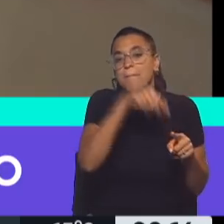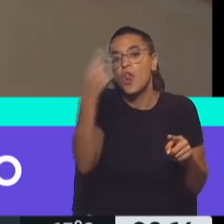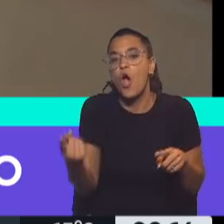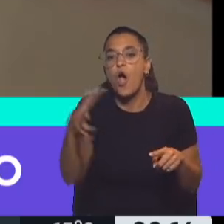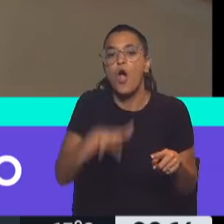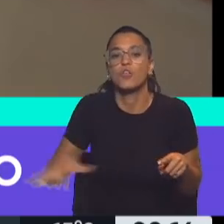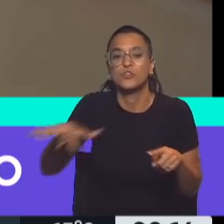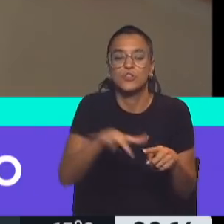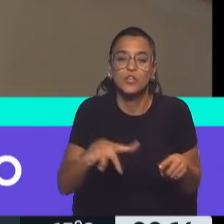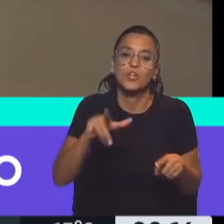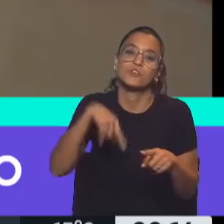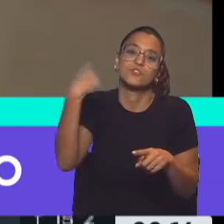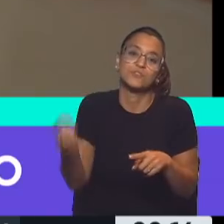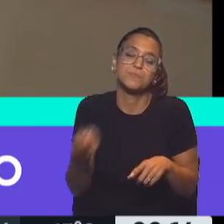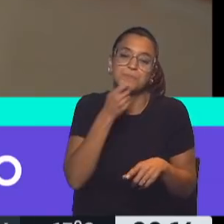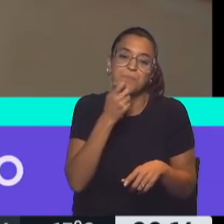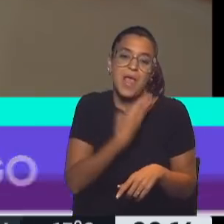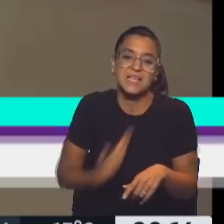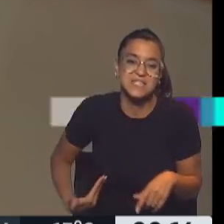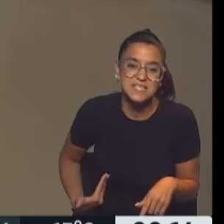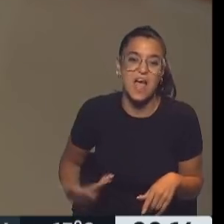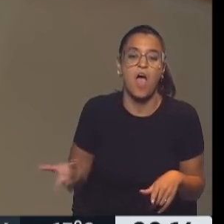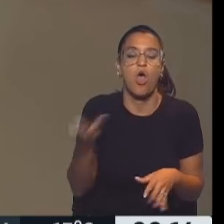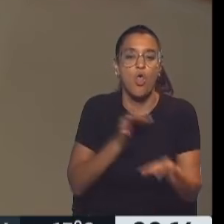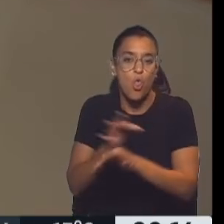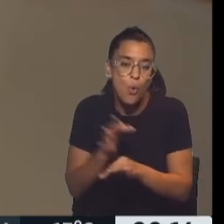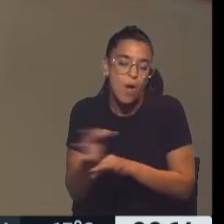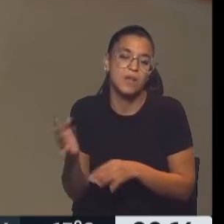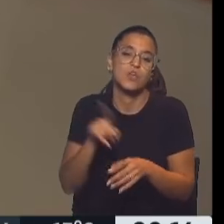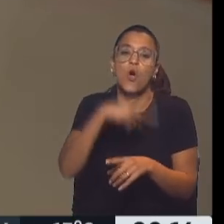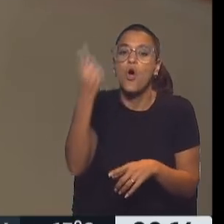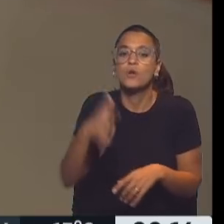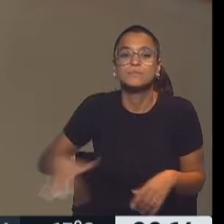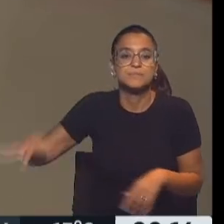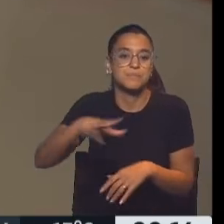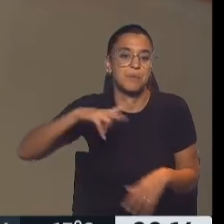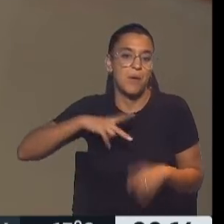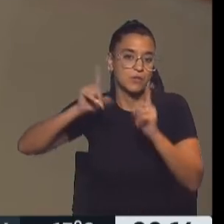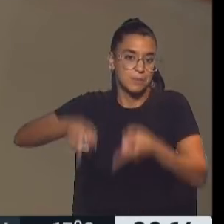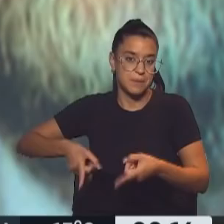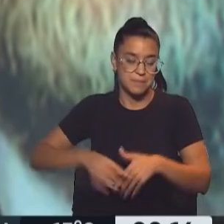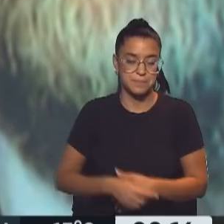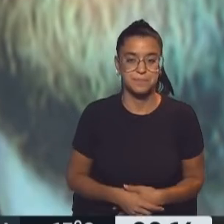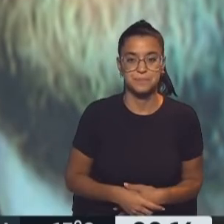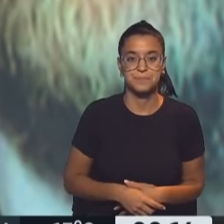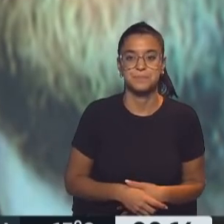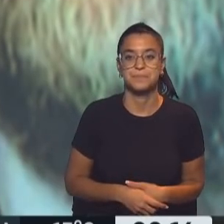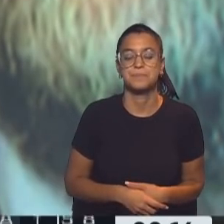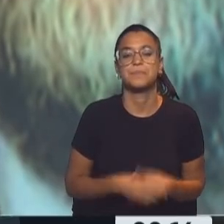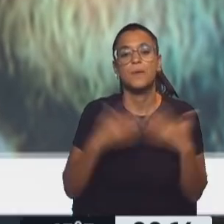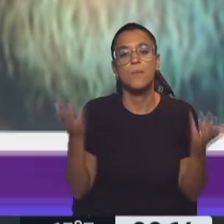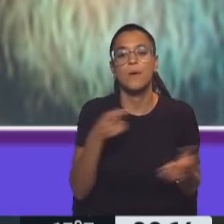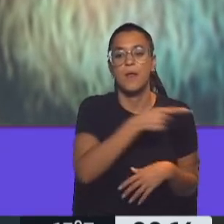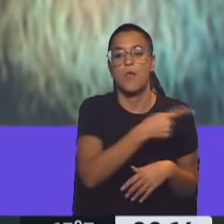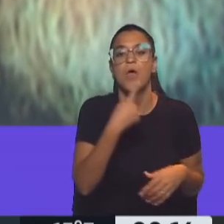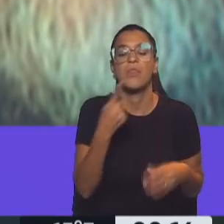de otras áreas del estado la educación y en otras áreas del sector privado bueno allí la